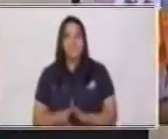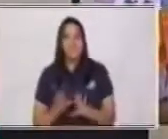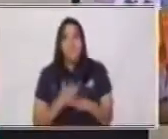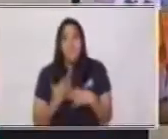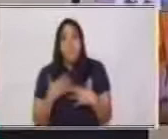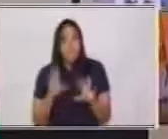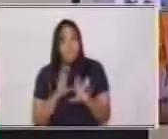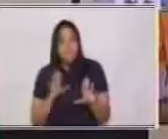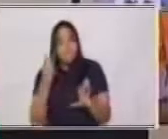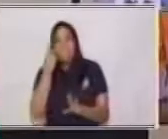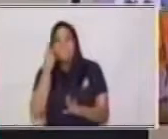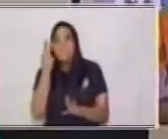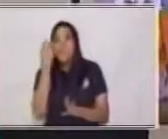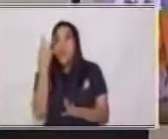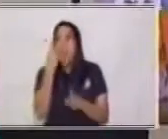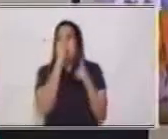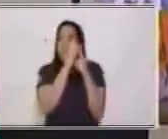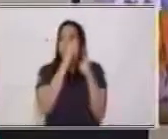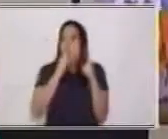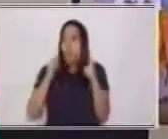Entonces acá tendríamos